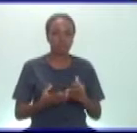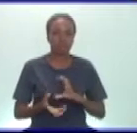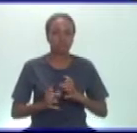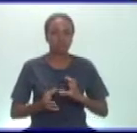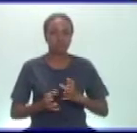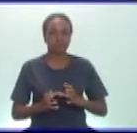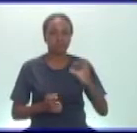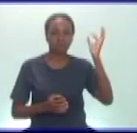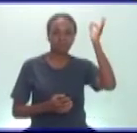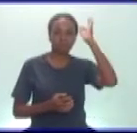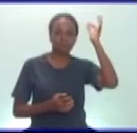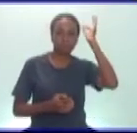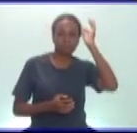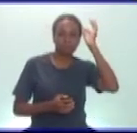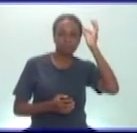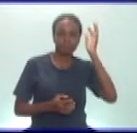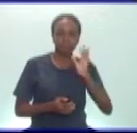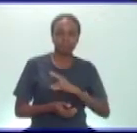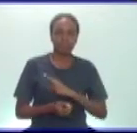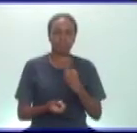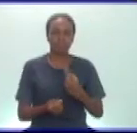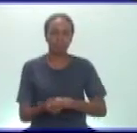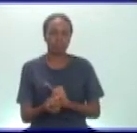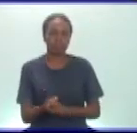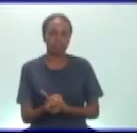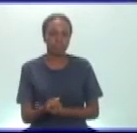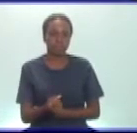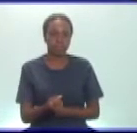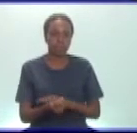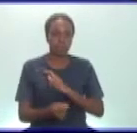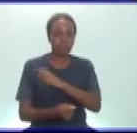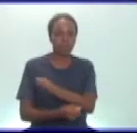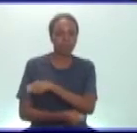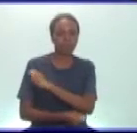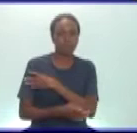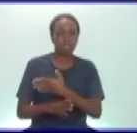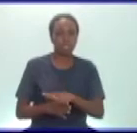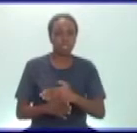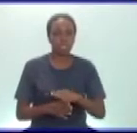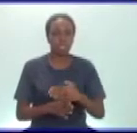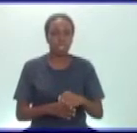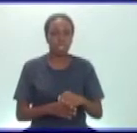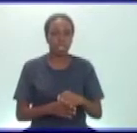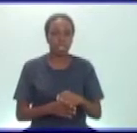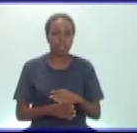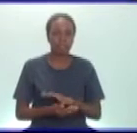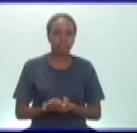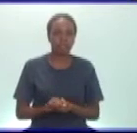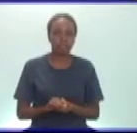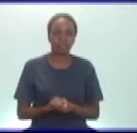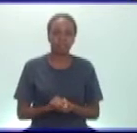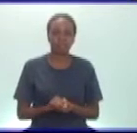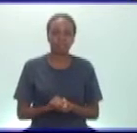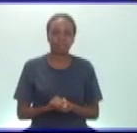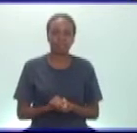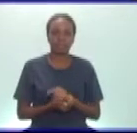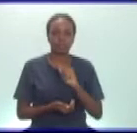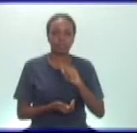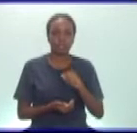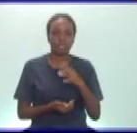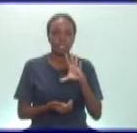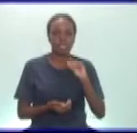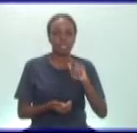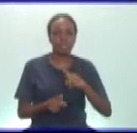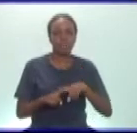literatura va reflejando cada una de las costumbres de los pueblos con un sello distintivo cada uno. Usted tenía que dar